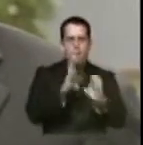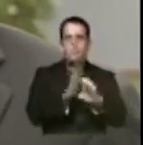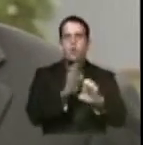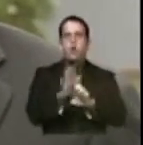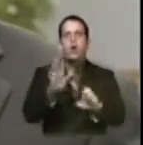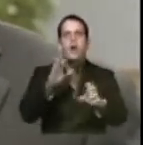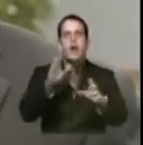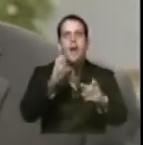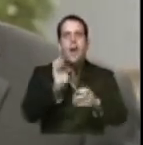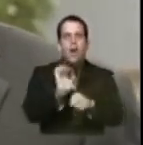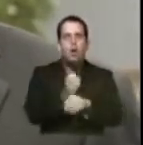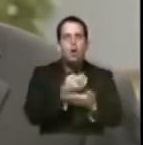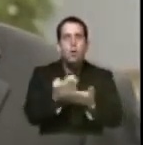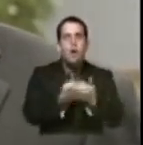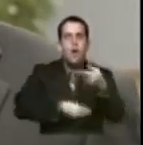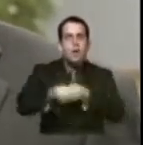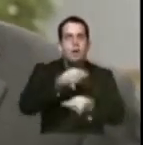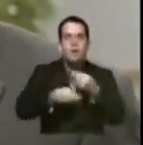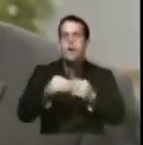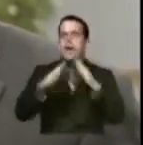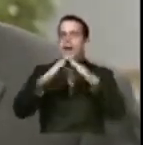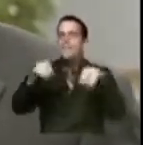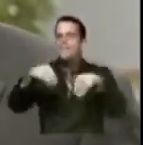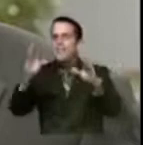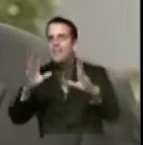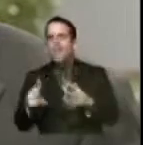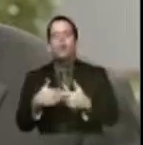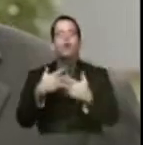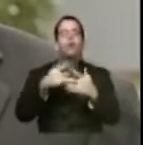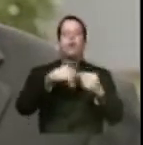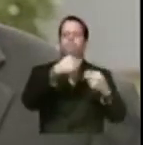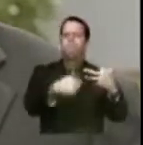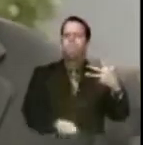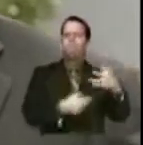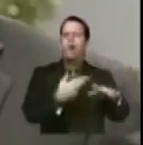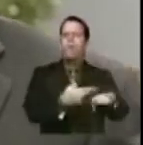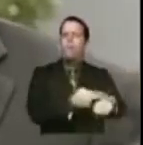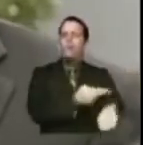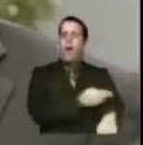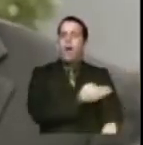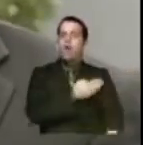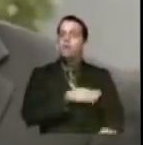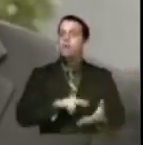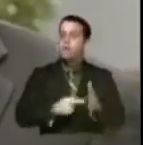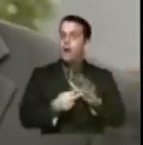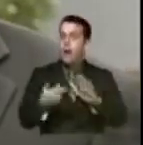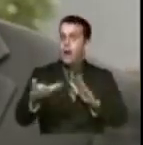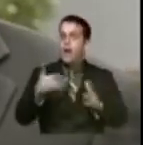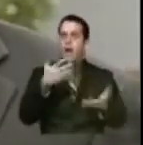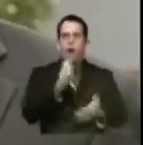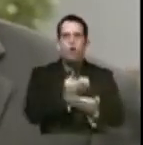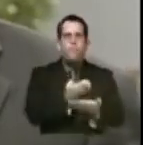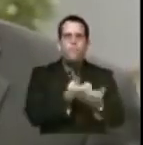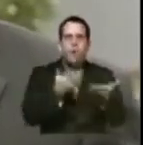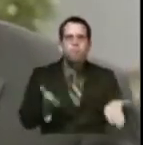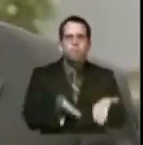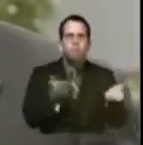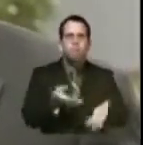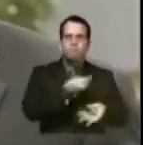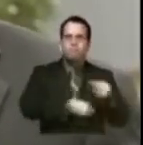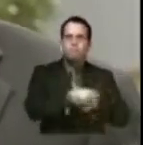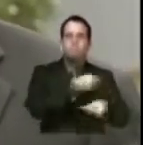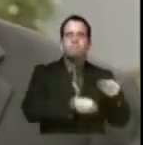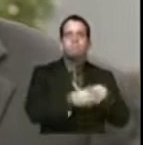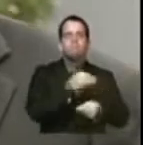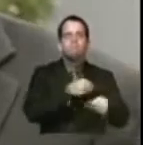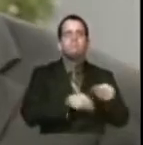recaudos del gobierno, hay un sinnúmero de renglones que han estado aumentando dramáticamente, lo que significa que hay una actividad económica que está estimulando la recuperación de